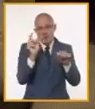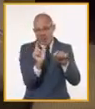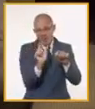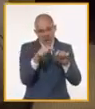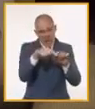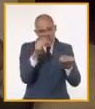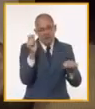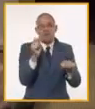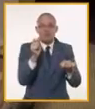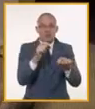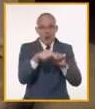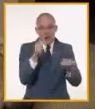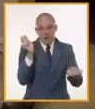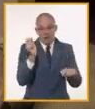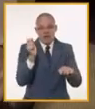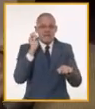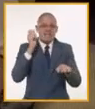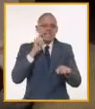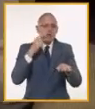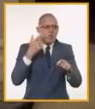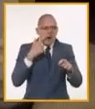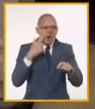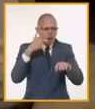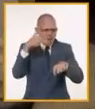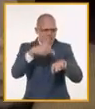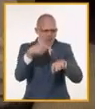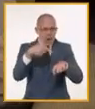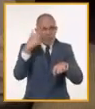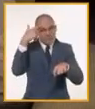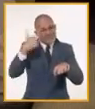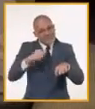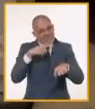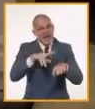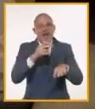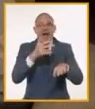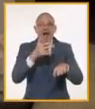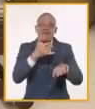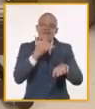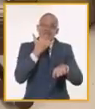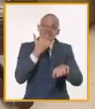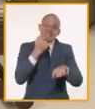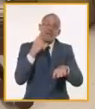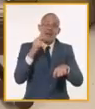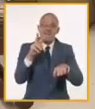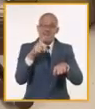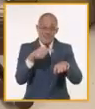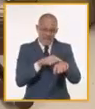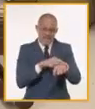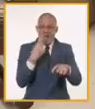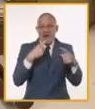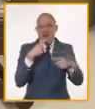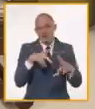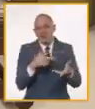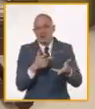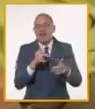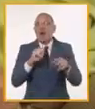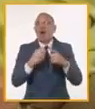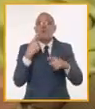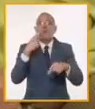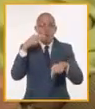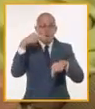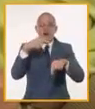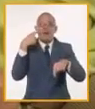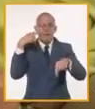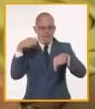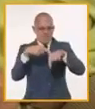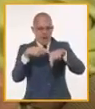¿no? Sabía que era un tiro, pero que no se sabía si era bueno o malo. Porque no había salido la bala. No, la bala estaba